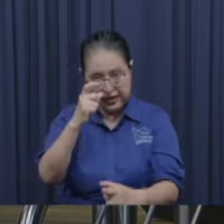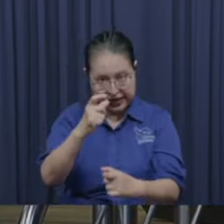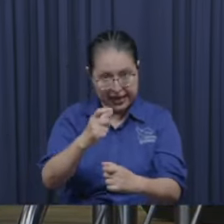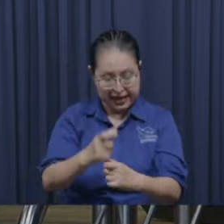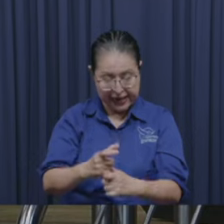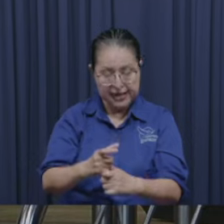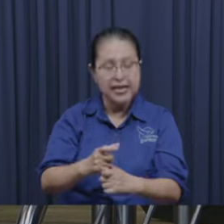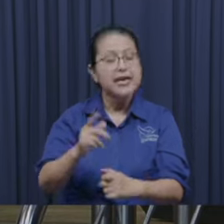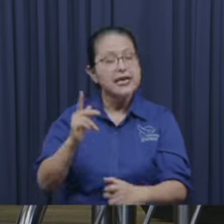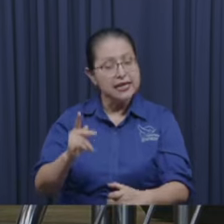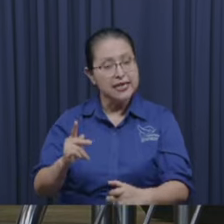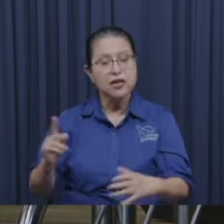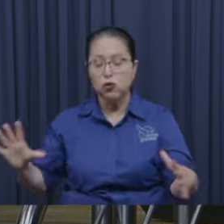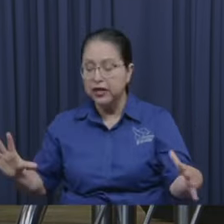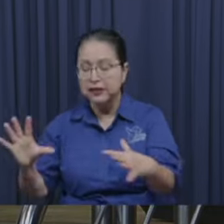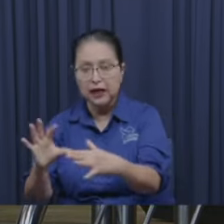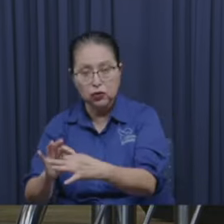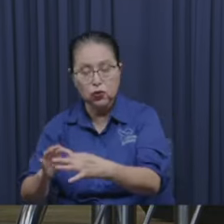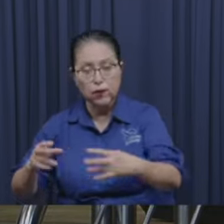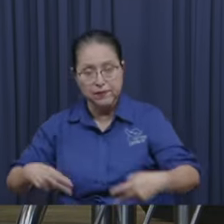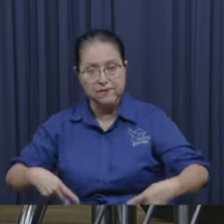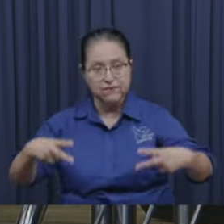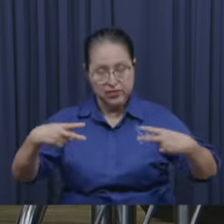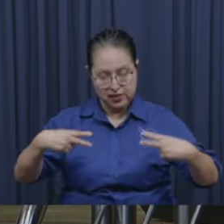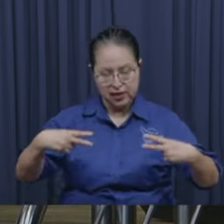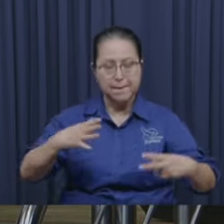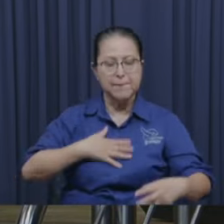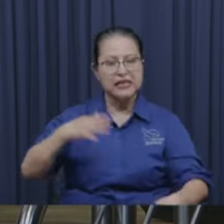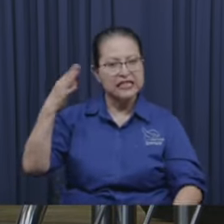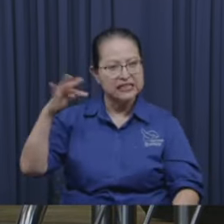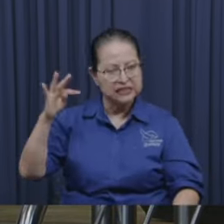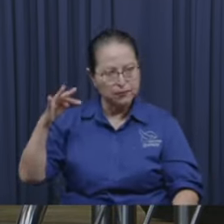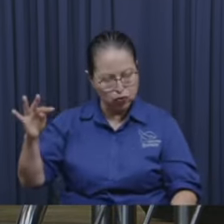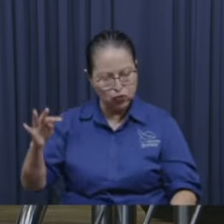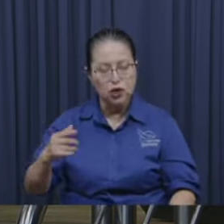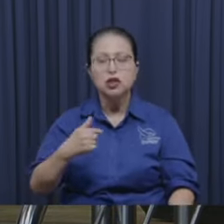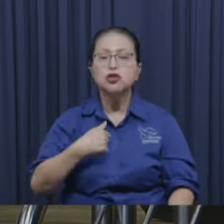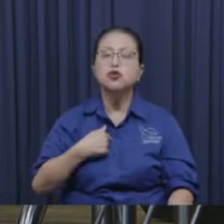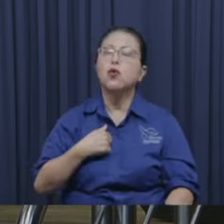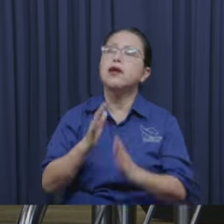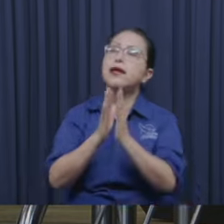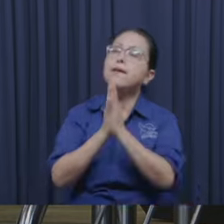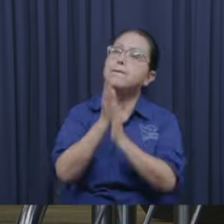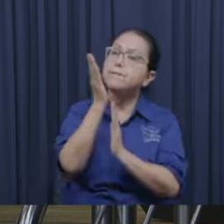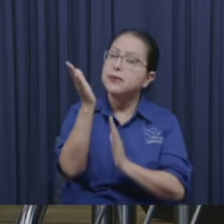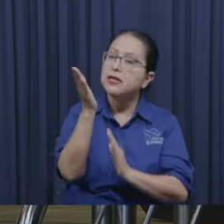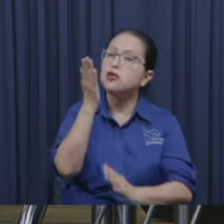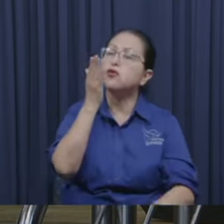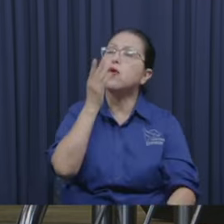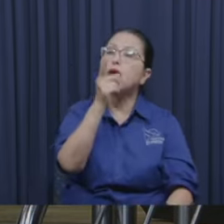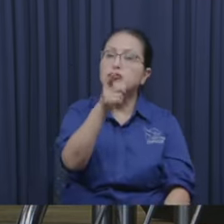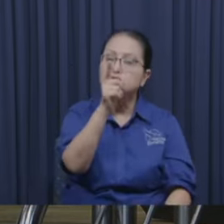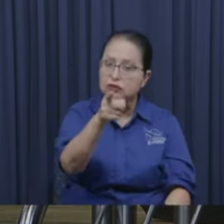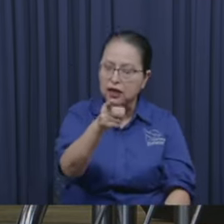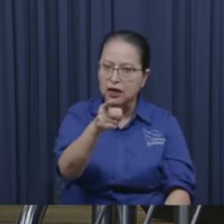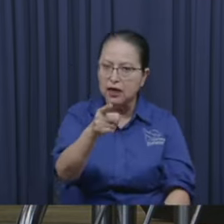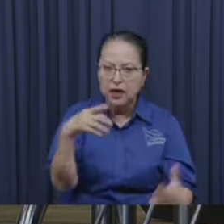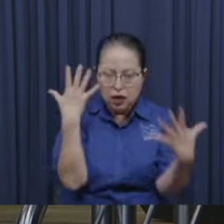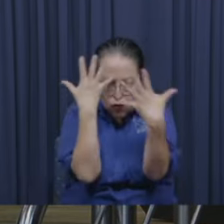puedo afectar la fe de otros y yo les pido en el nombre de Jesús que no se dejen afectar